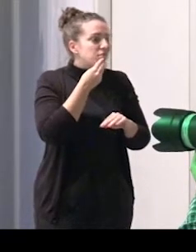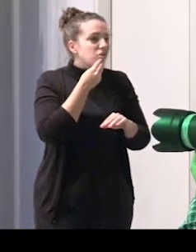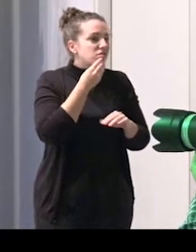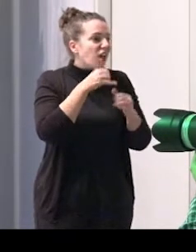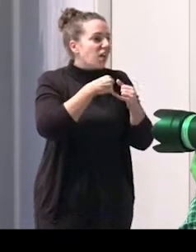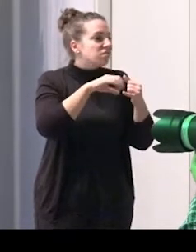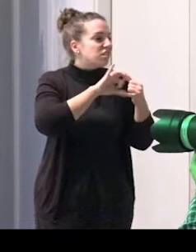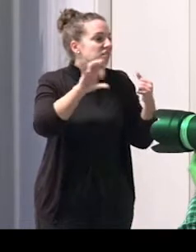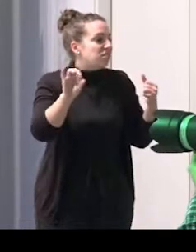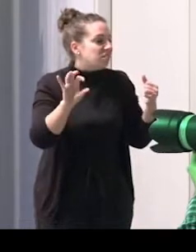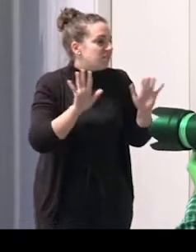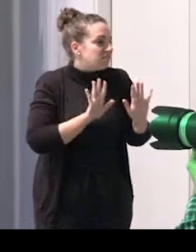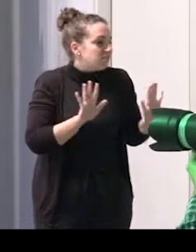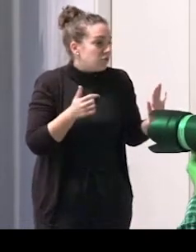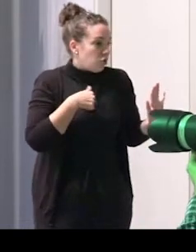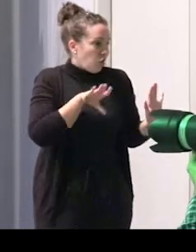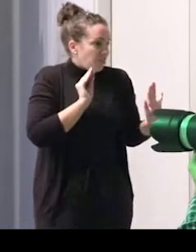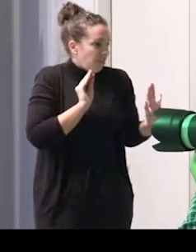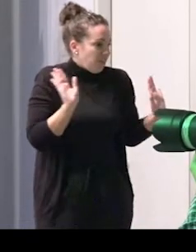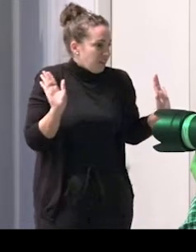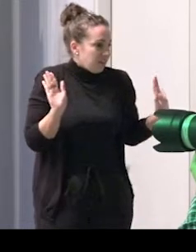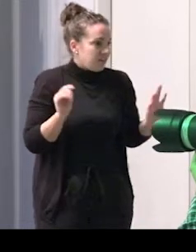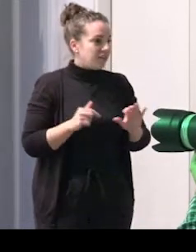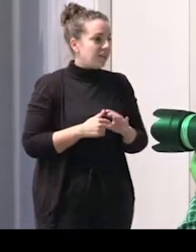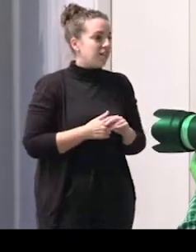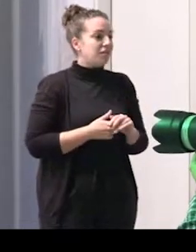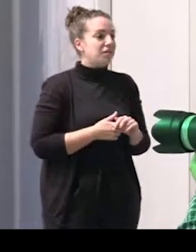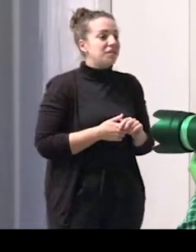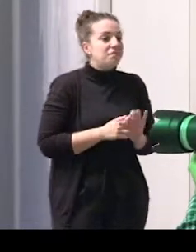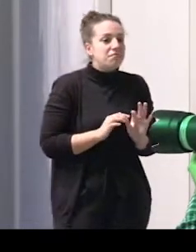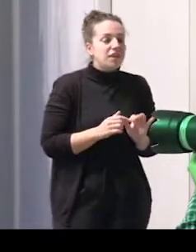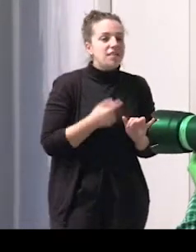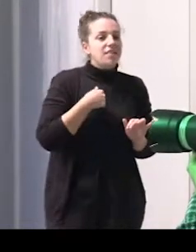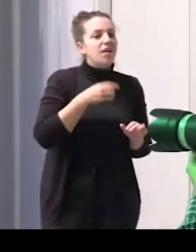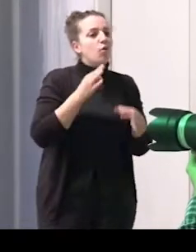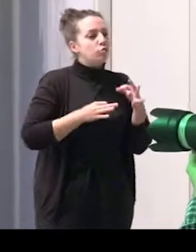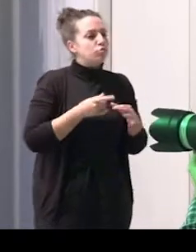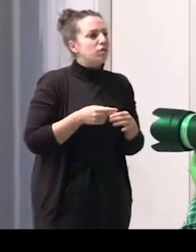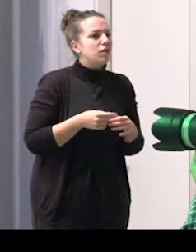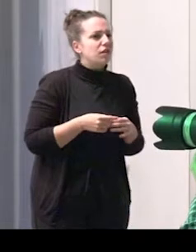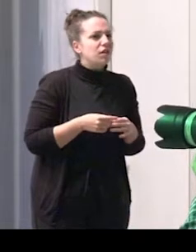Bueno, ya vamos cogiendo alguna palabra más. Por hacerlo justo, vamos a repetirlo otra vez.